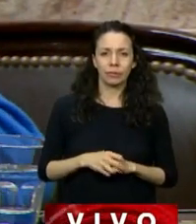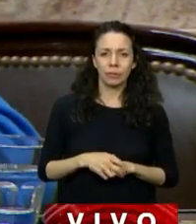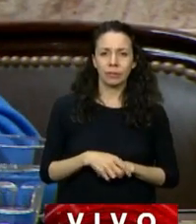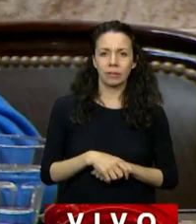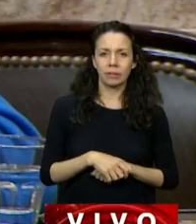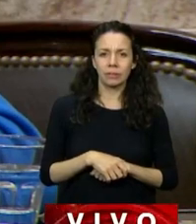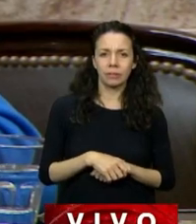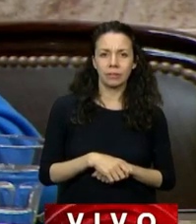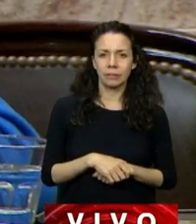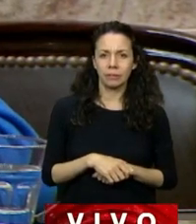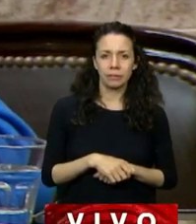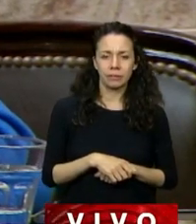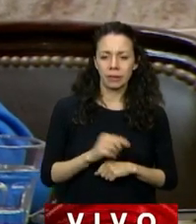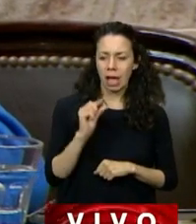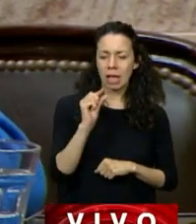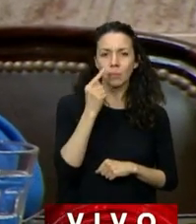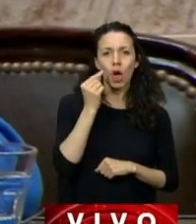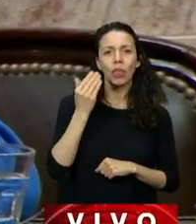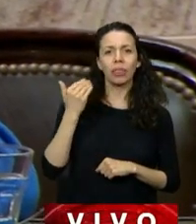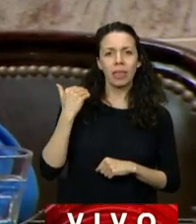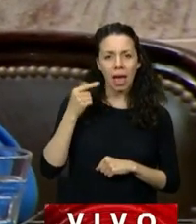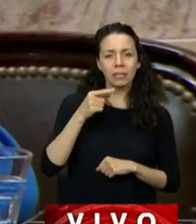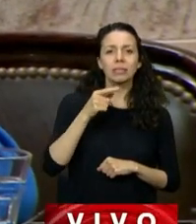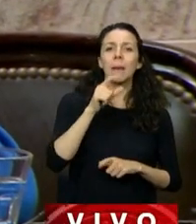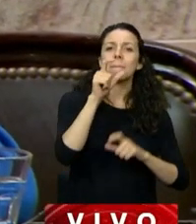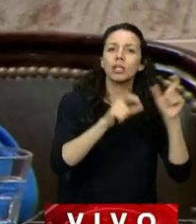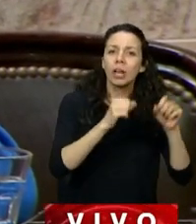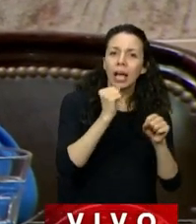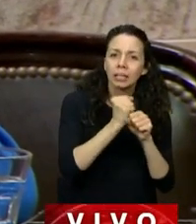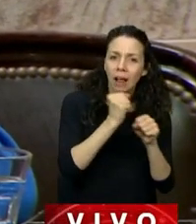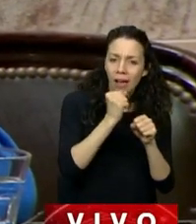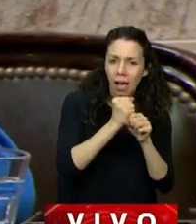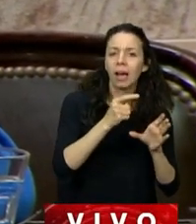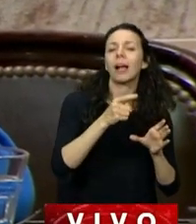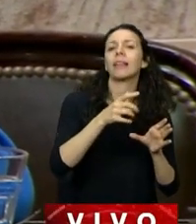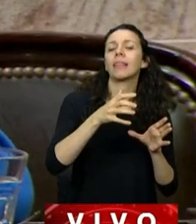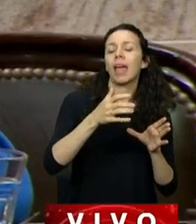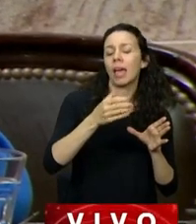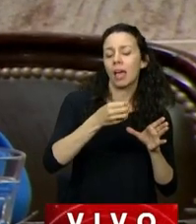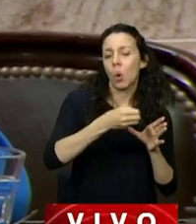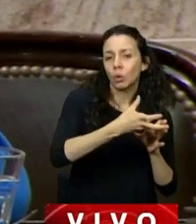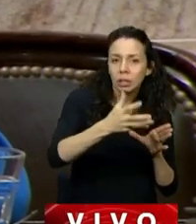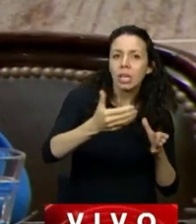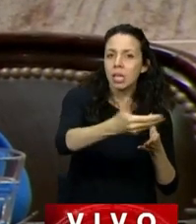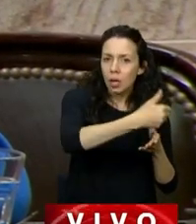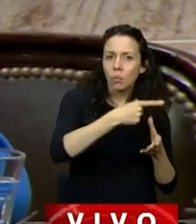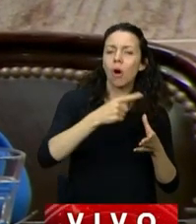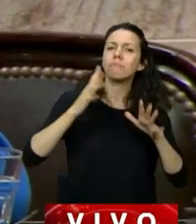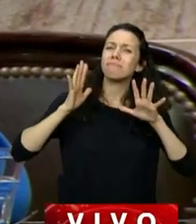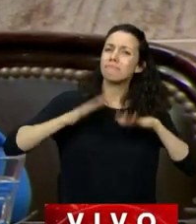hace pocos días los cultivadores tabaco hicieron una marcha histórica acá en la capital Federal